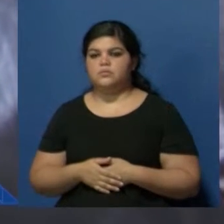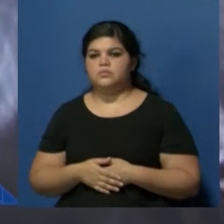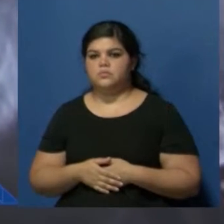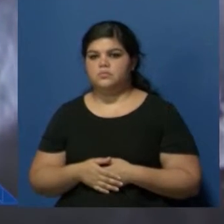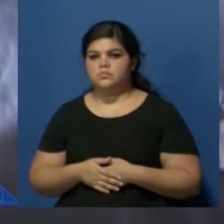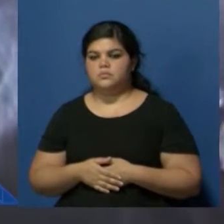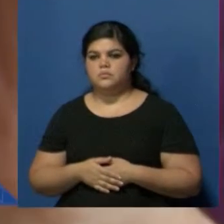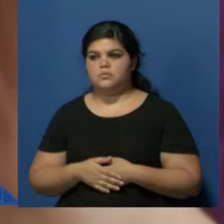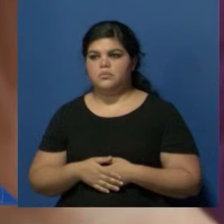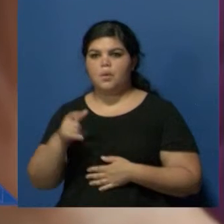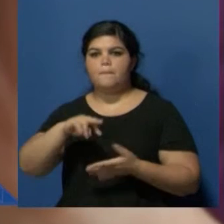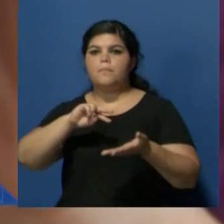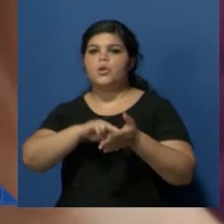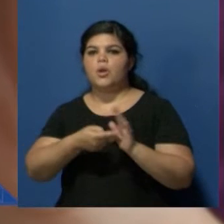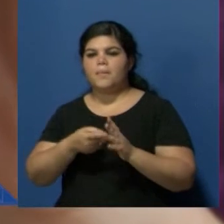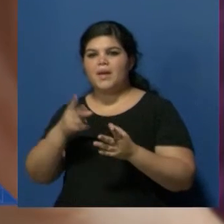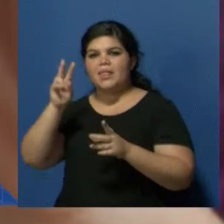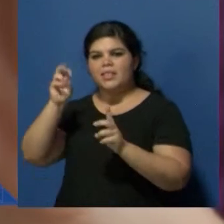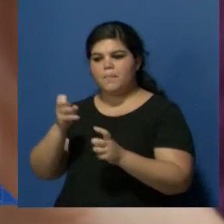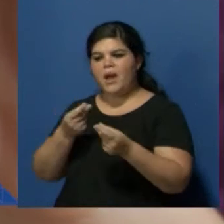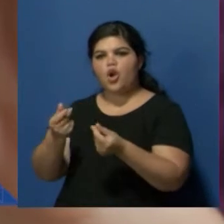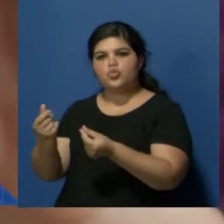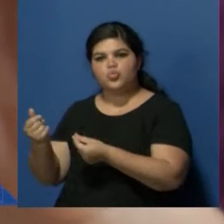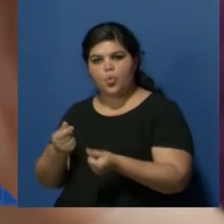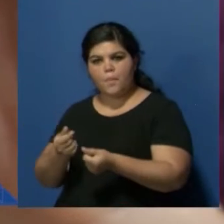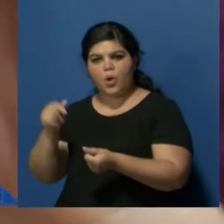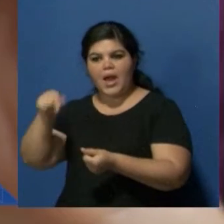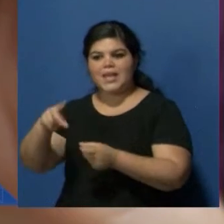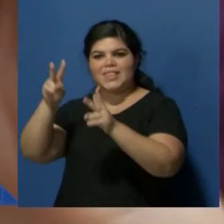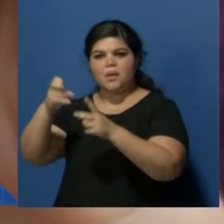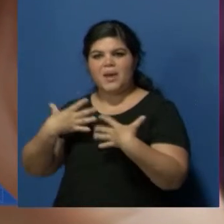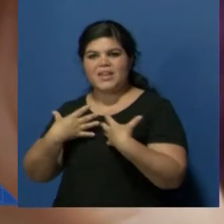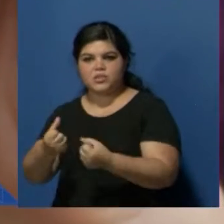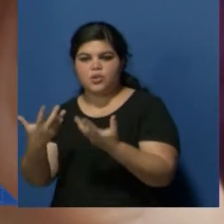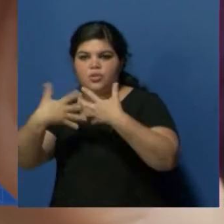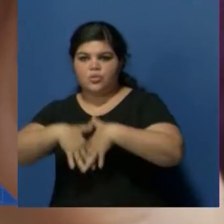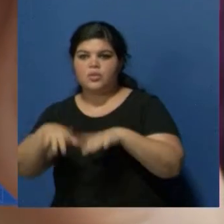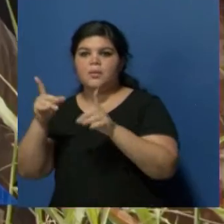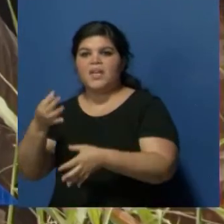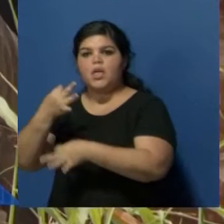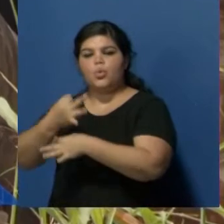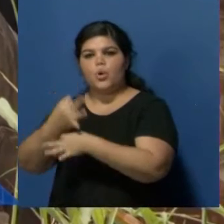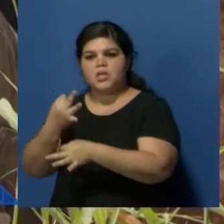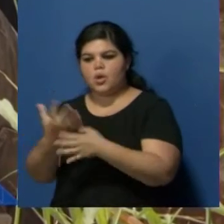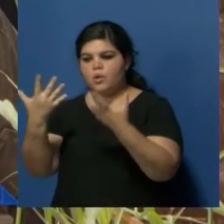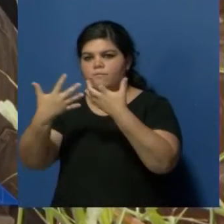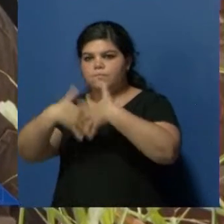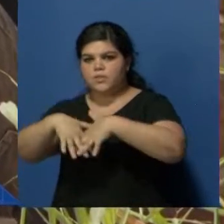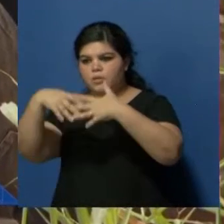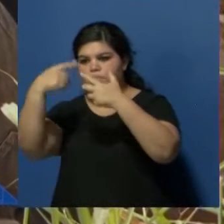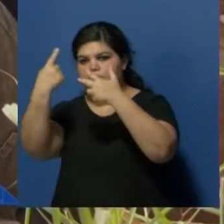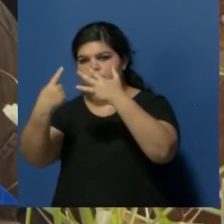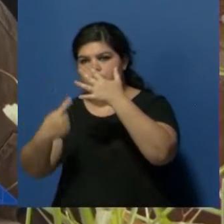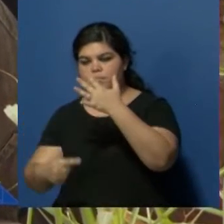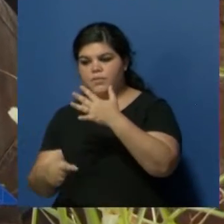ver con los consumos son problemas que tienen que ver sobre todo con la salud, pero también tienen que ver con la educación y con otra serie de aristas a partir de las cuales